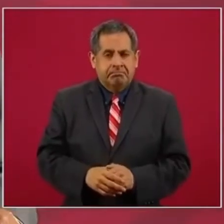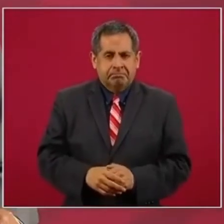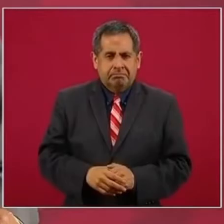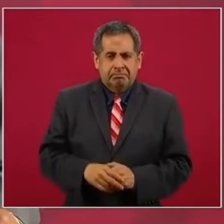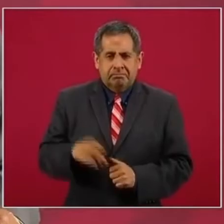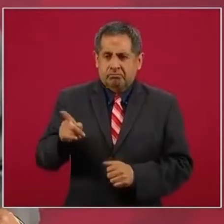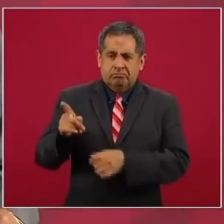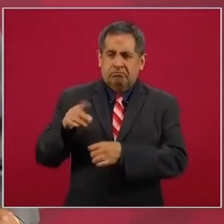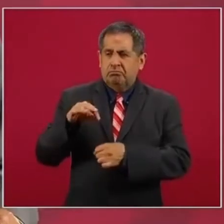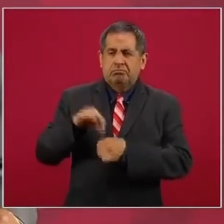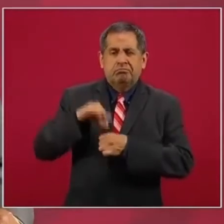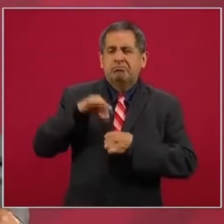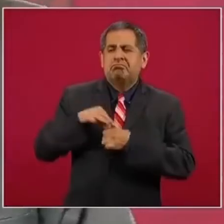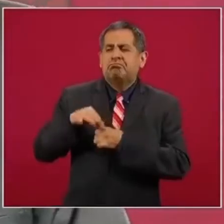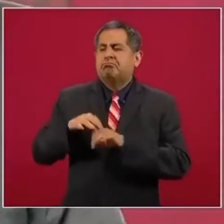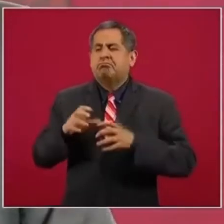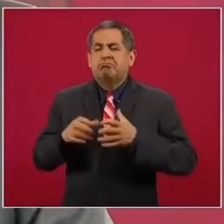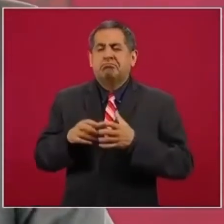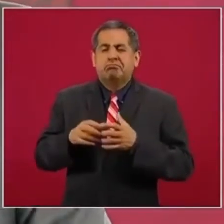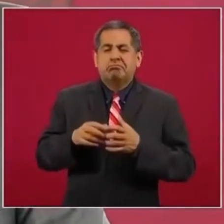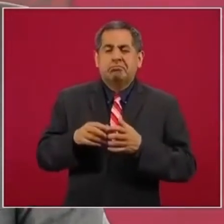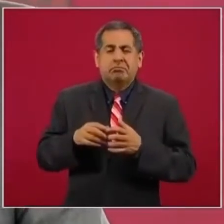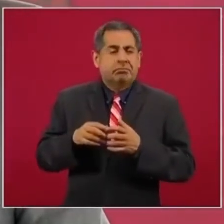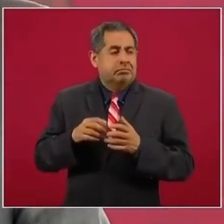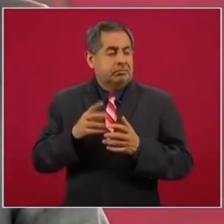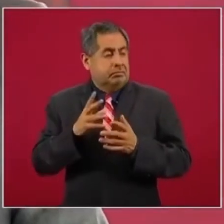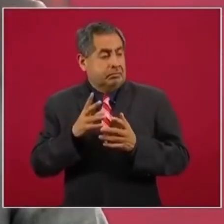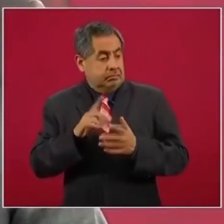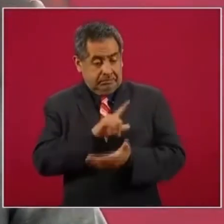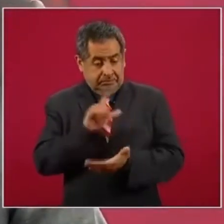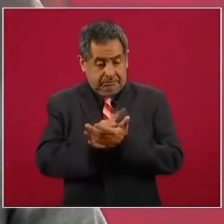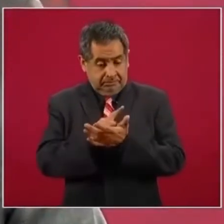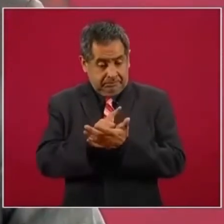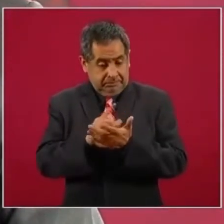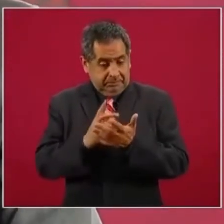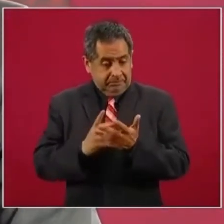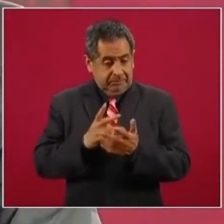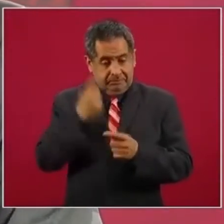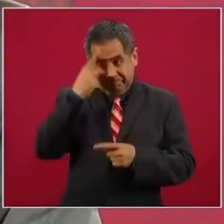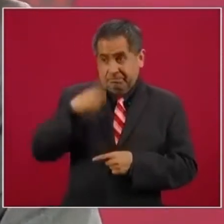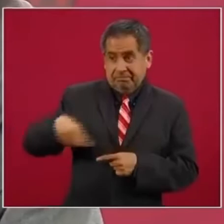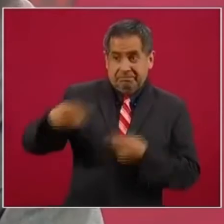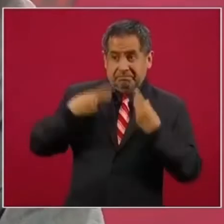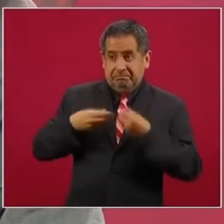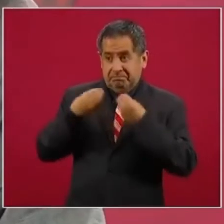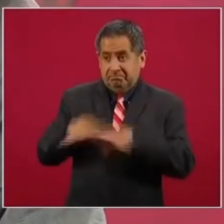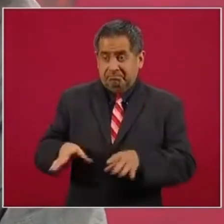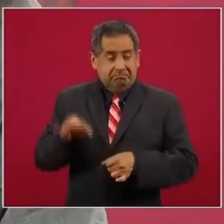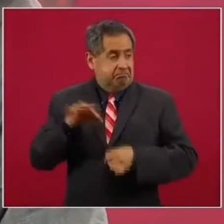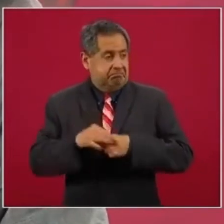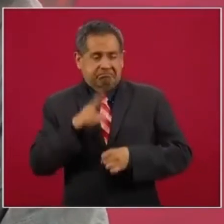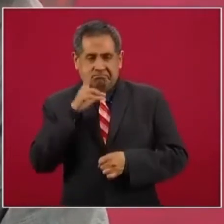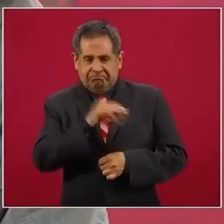Nunca votaron por una reforma que afectara los intereses del pueblo.